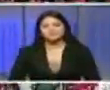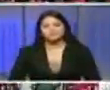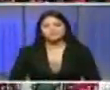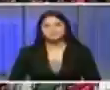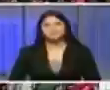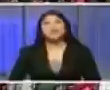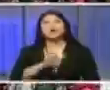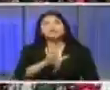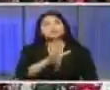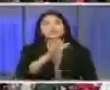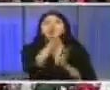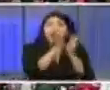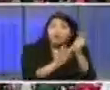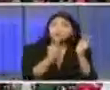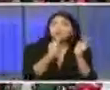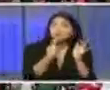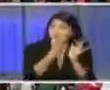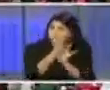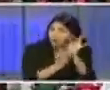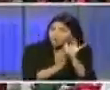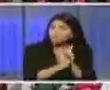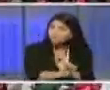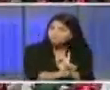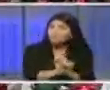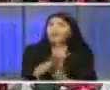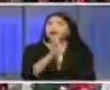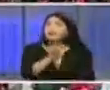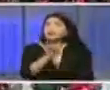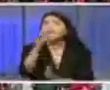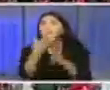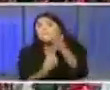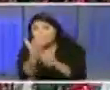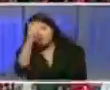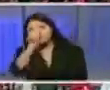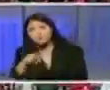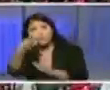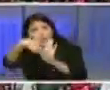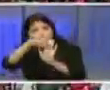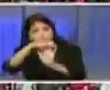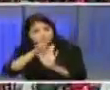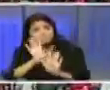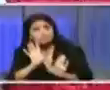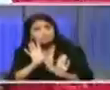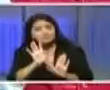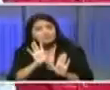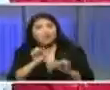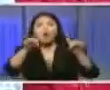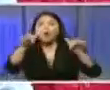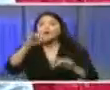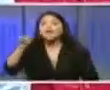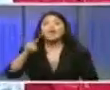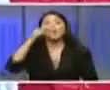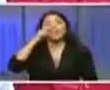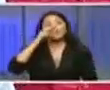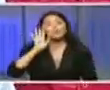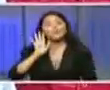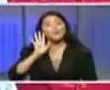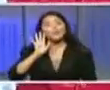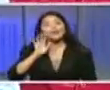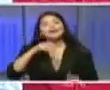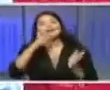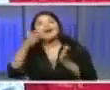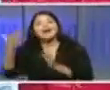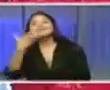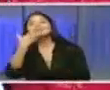Así lo dije en abril, así lo dije en mayo, se los digo en junio, se los digo